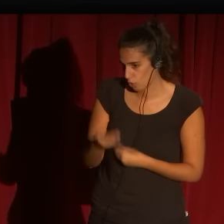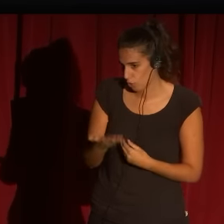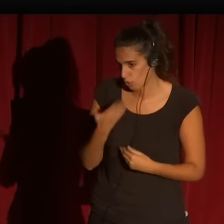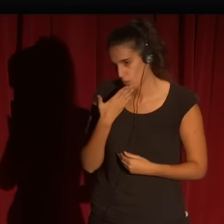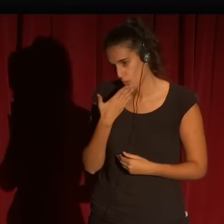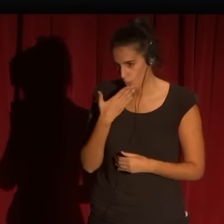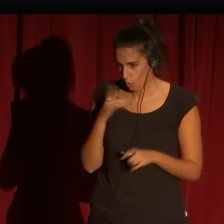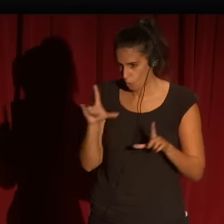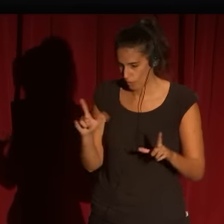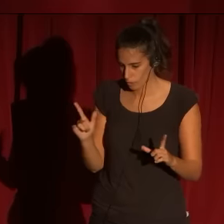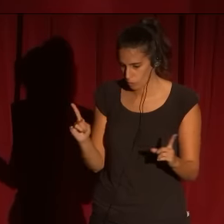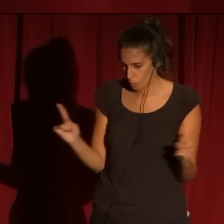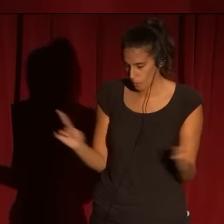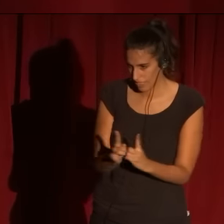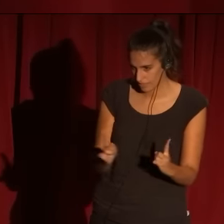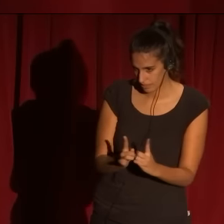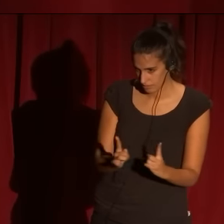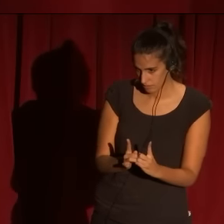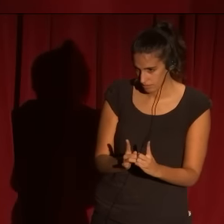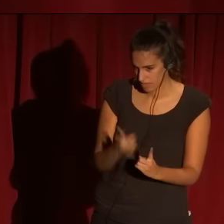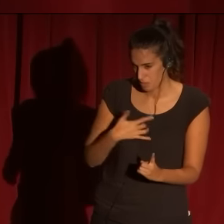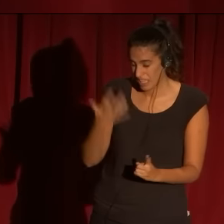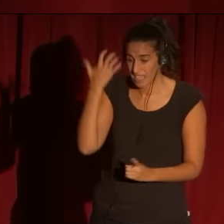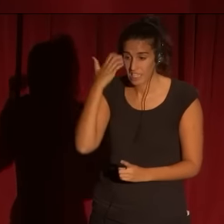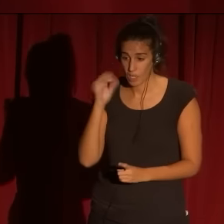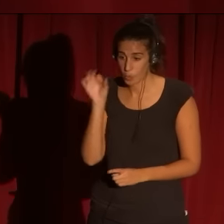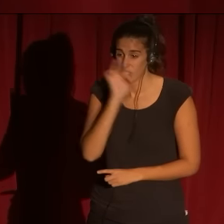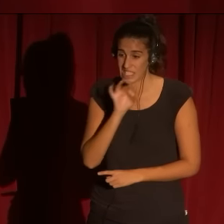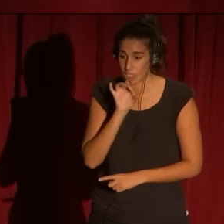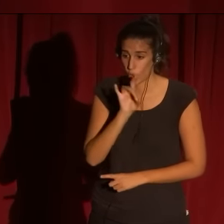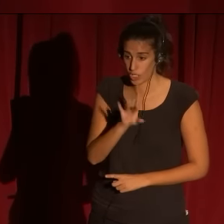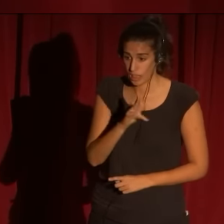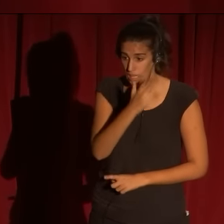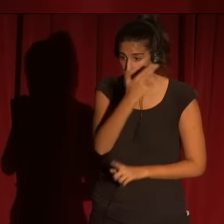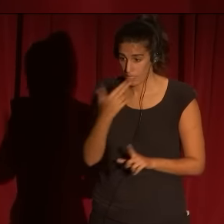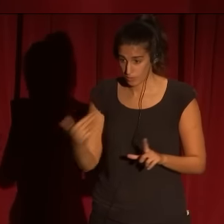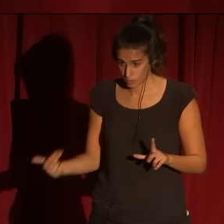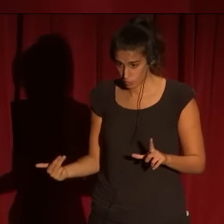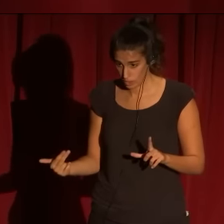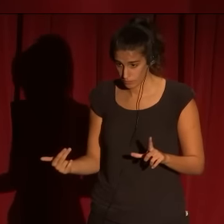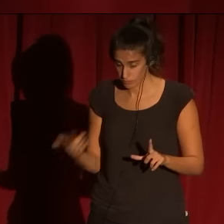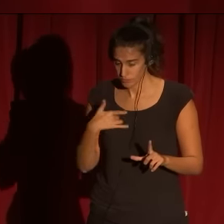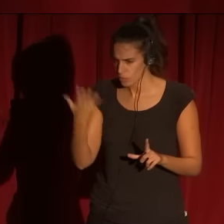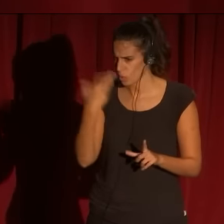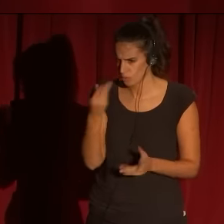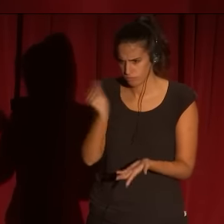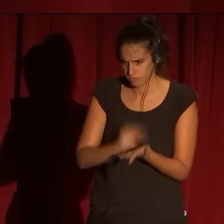partes de cuadros o algunos tipos de cuadros puede parecer raro esto pero desde el siglo XV en la pintura neerlandesa conocemos muchos casos en los que hay